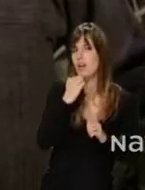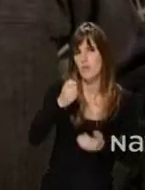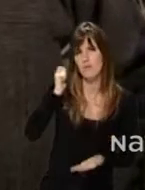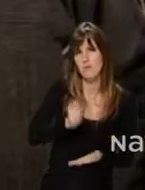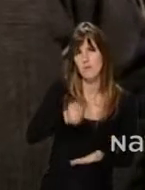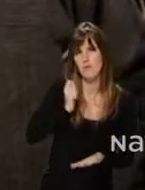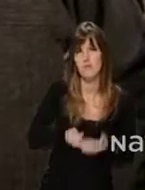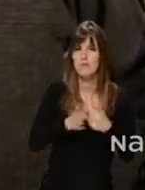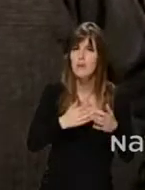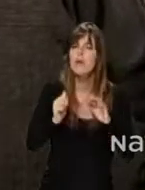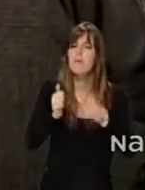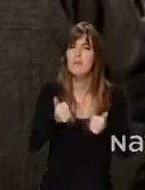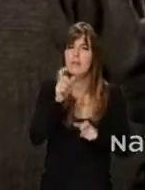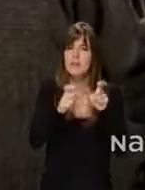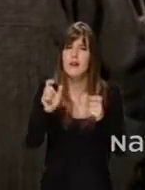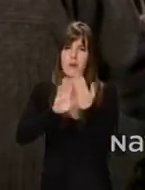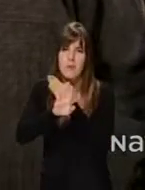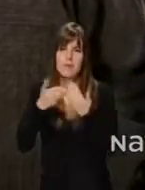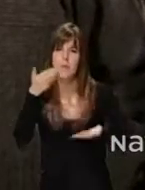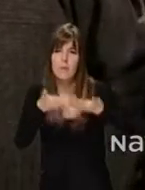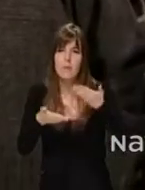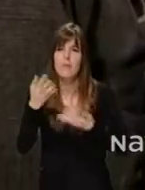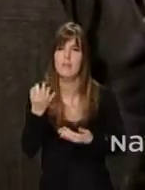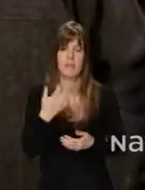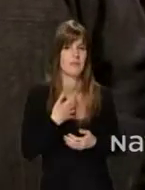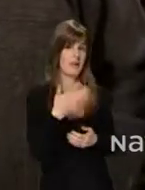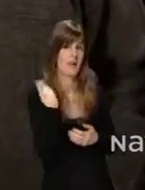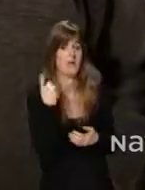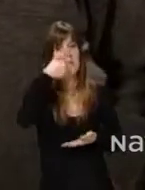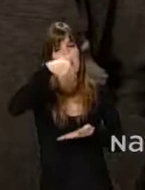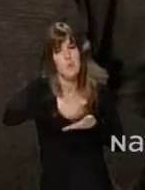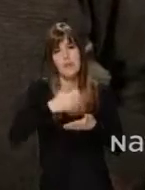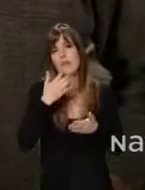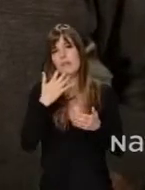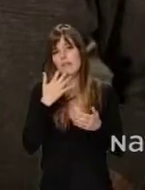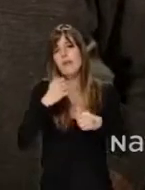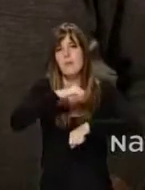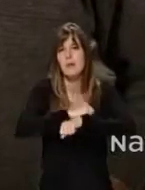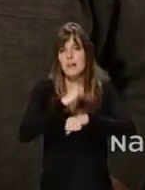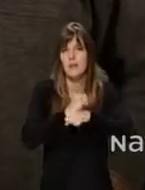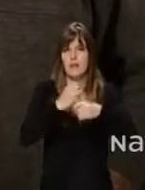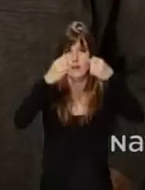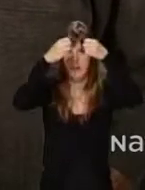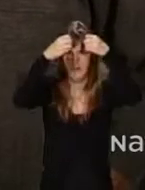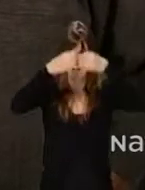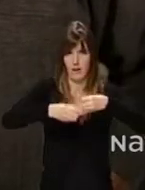los vecinos? A mí me mandaban pues las cosas de lámparas, verjas para ventanas,